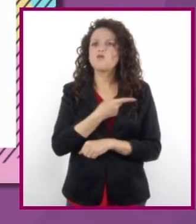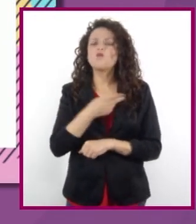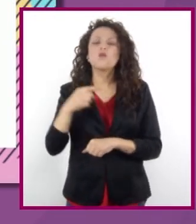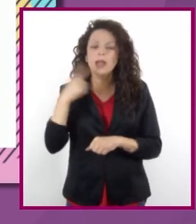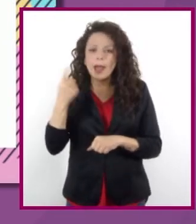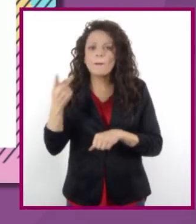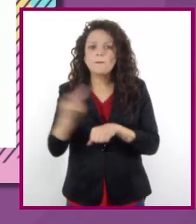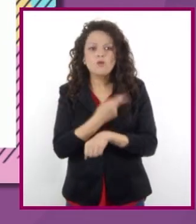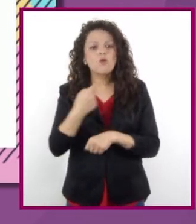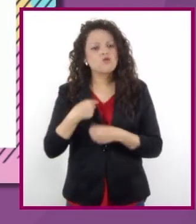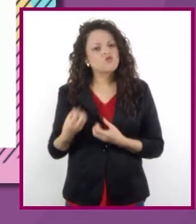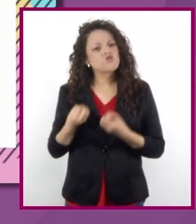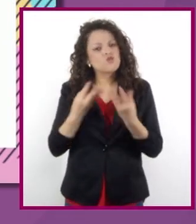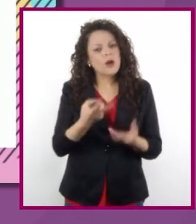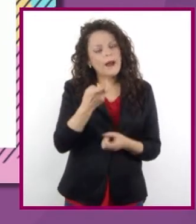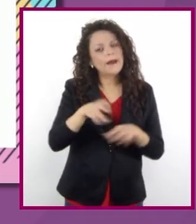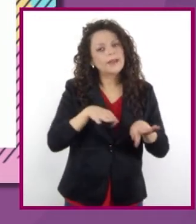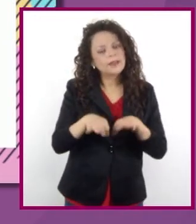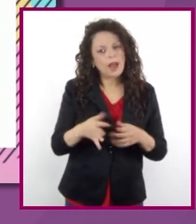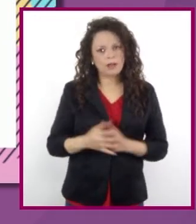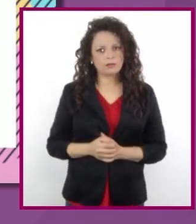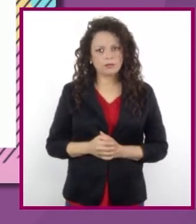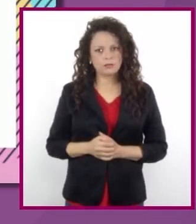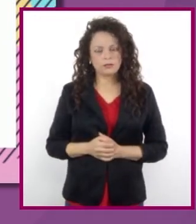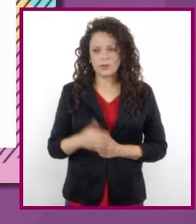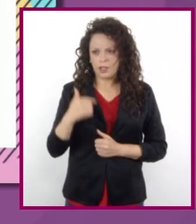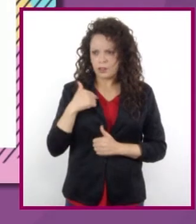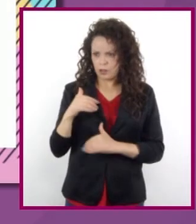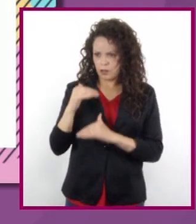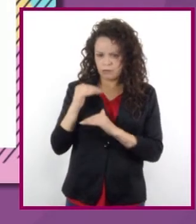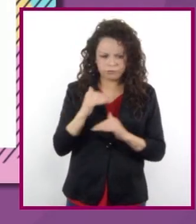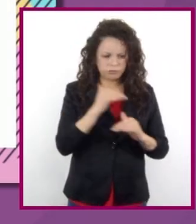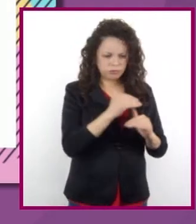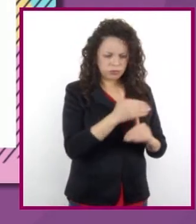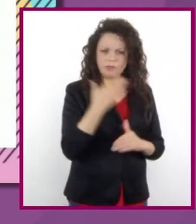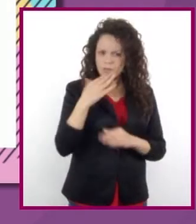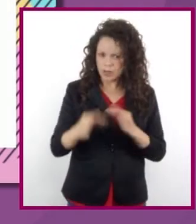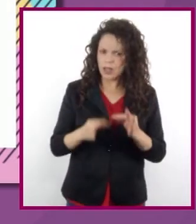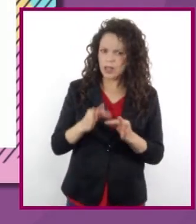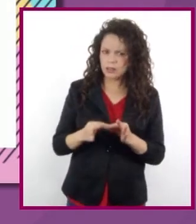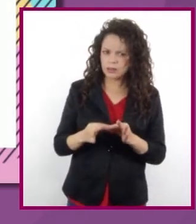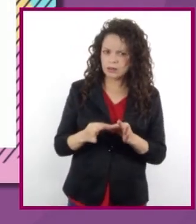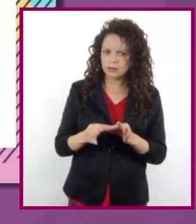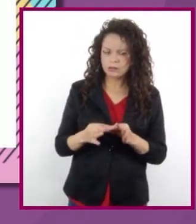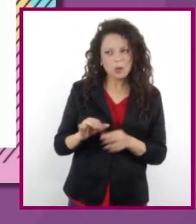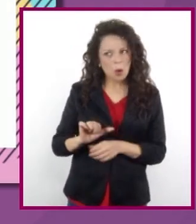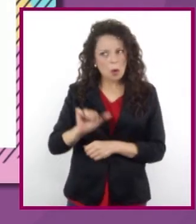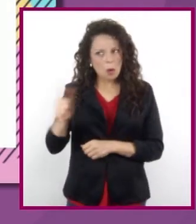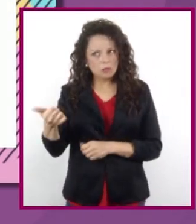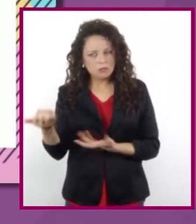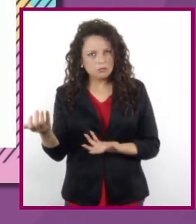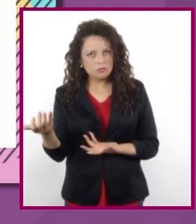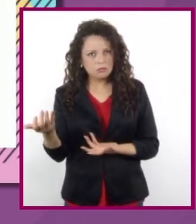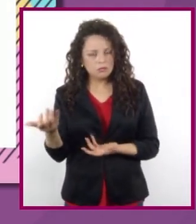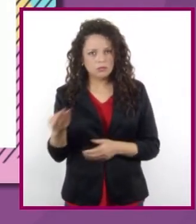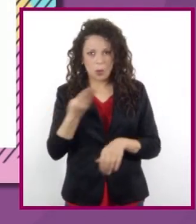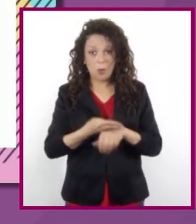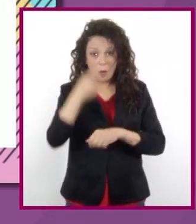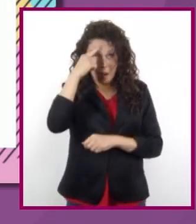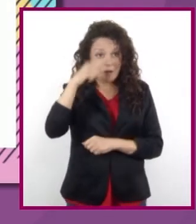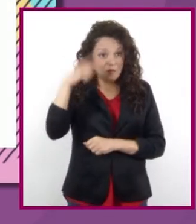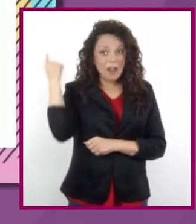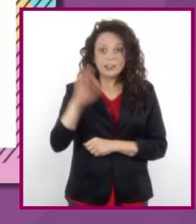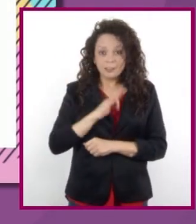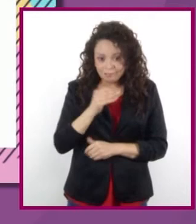trabajo? ¿He delimitado de forma correcta? Entre otras. ¡Qué fácil sería entonces avanzar